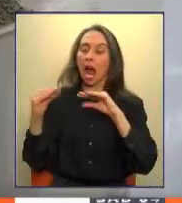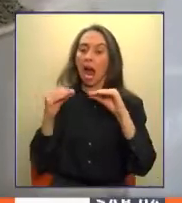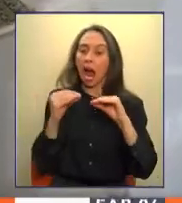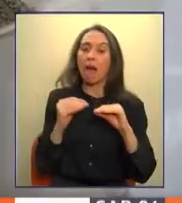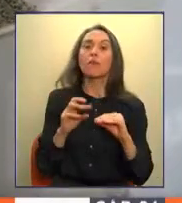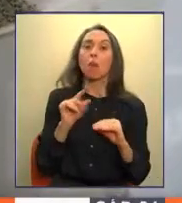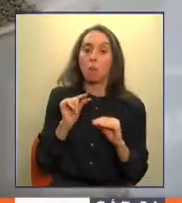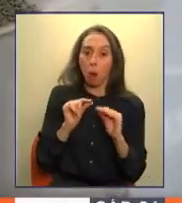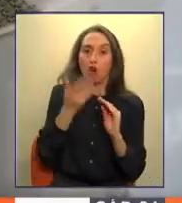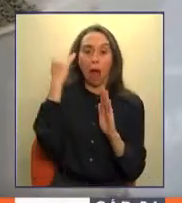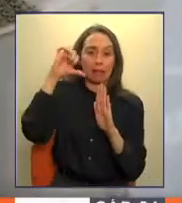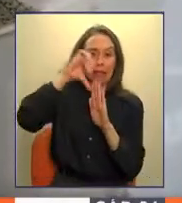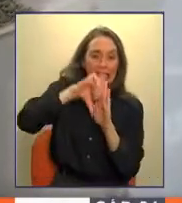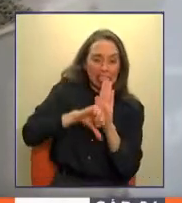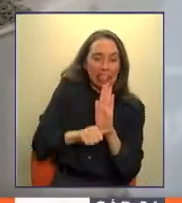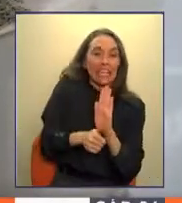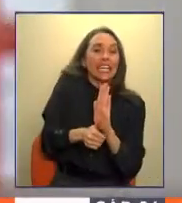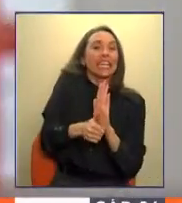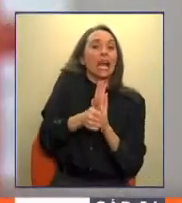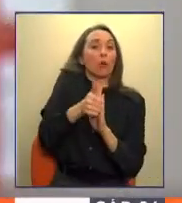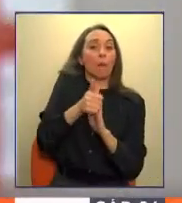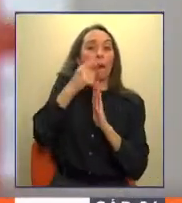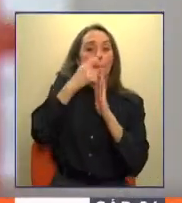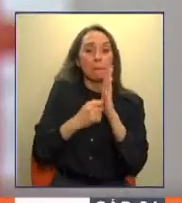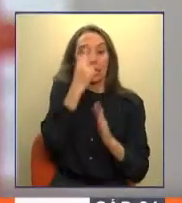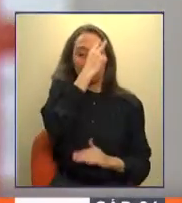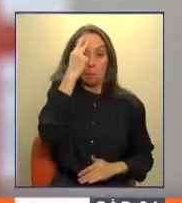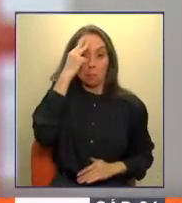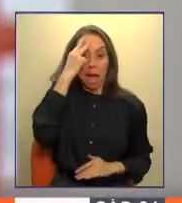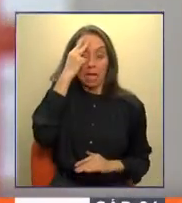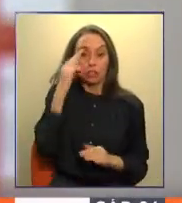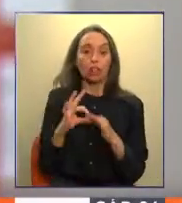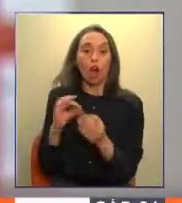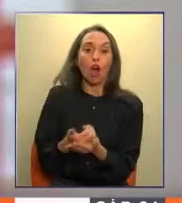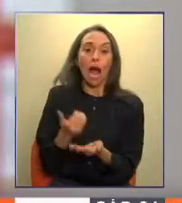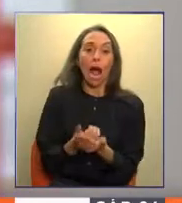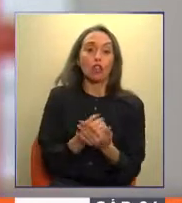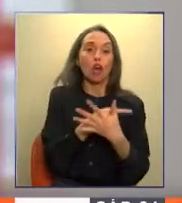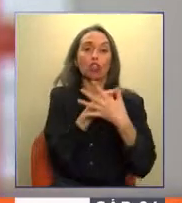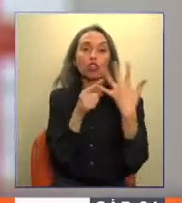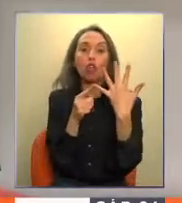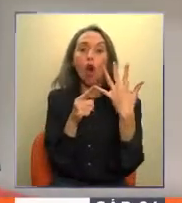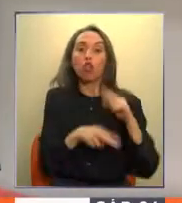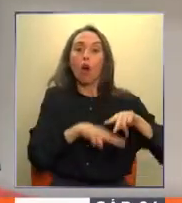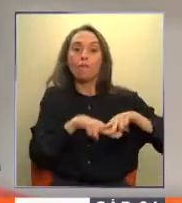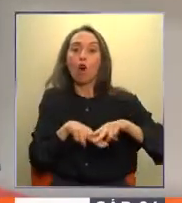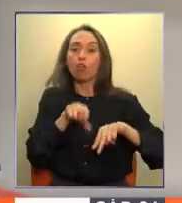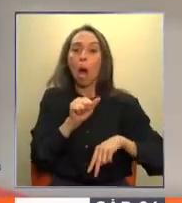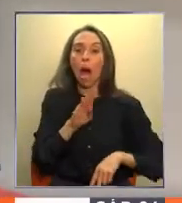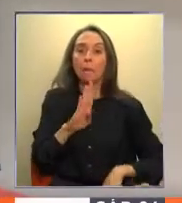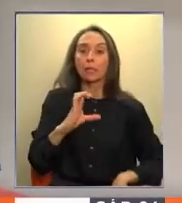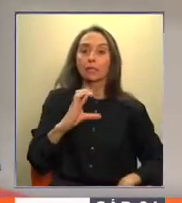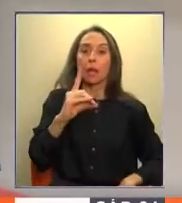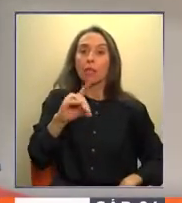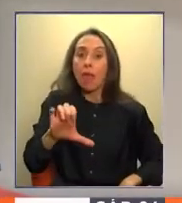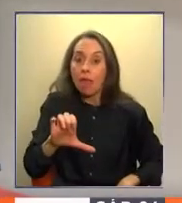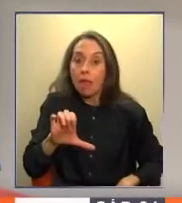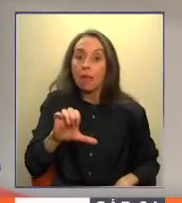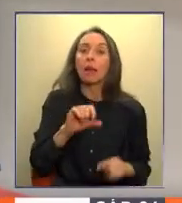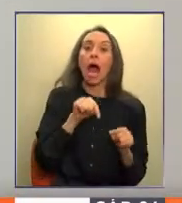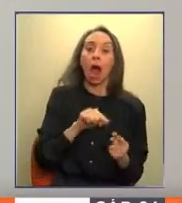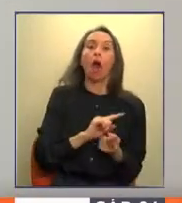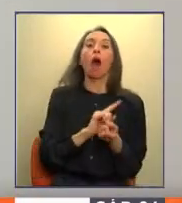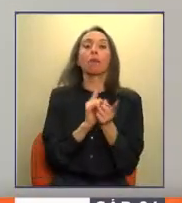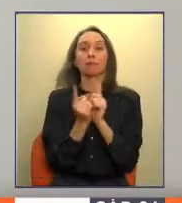recuperación el mes de marzo por ejemplo impacto con fuerza la rentabilidad de todos los fondos y hoy eso ya se estaría revirtiendo